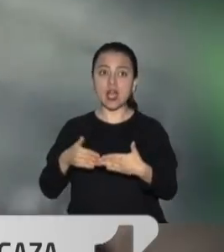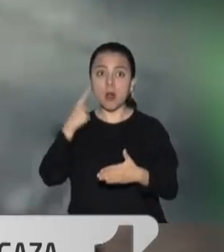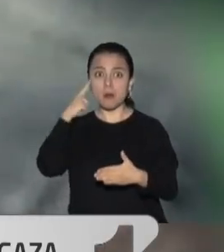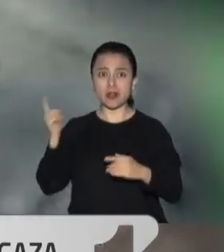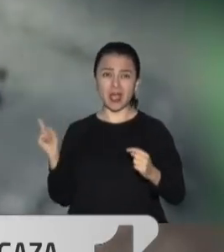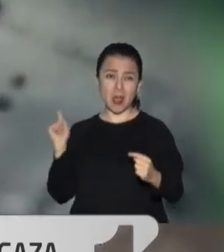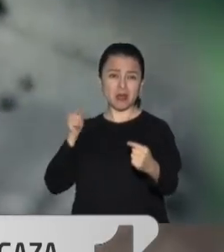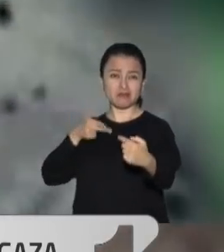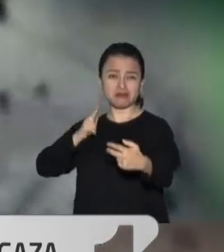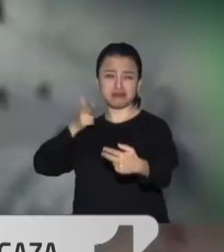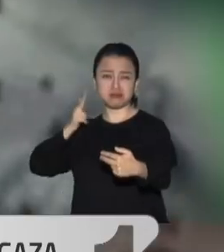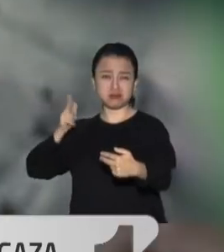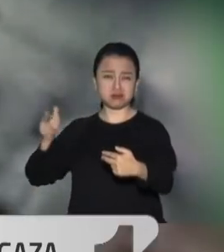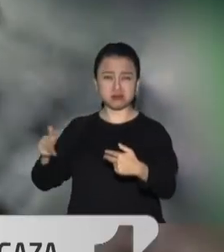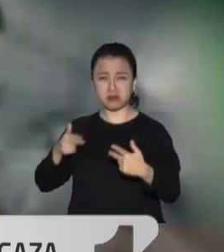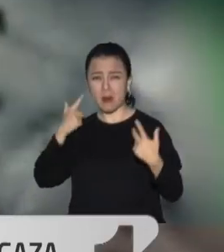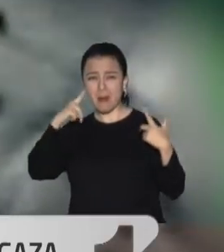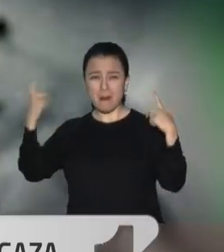de mortero.